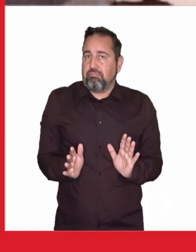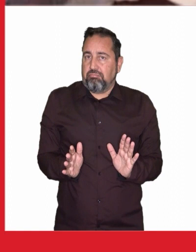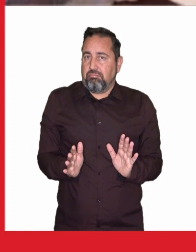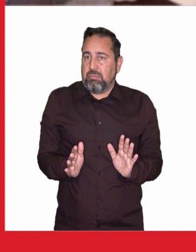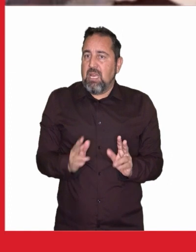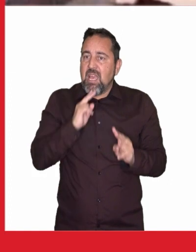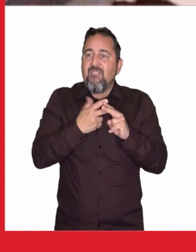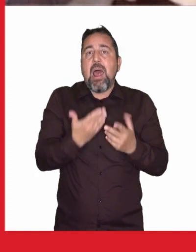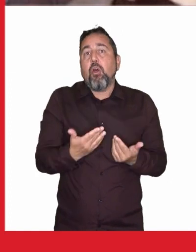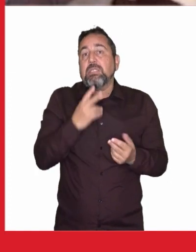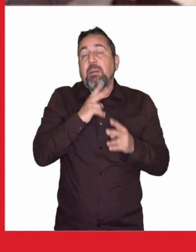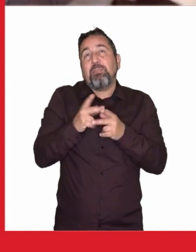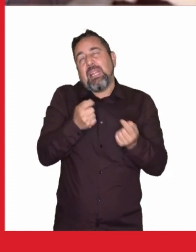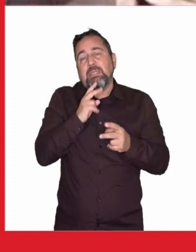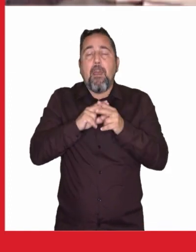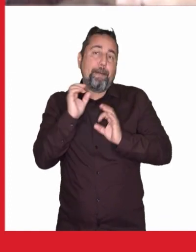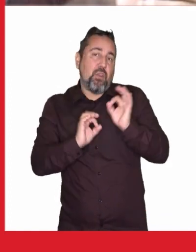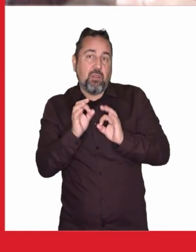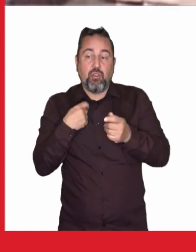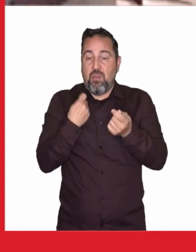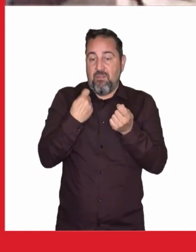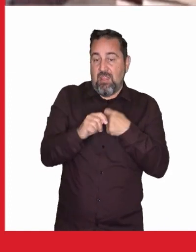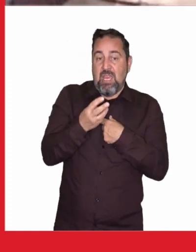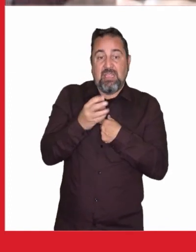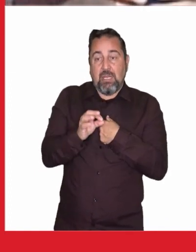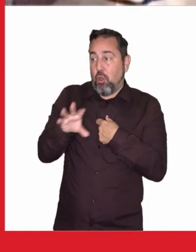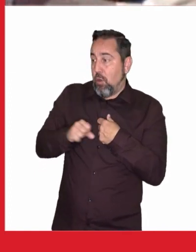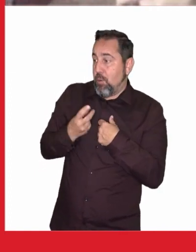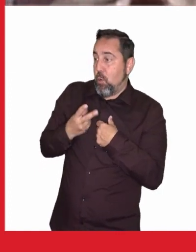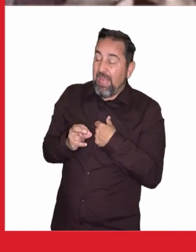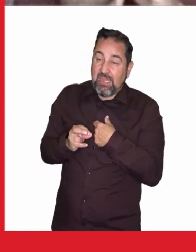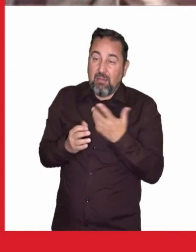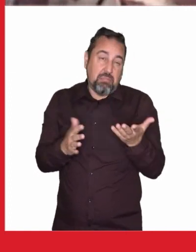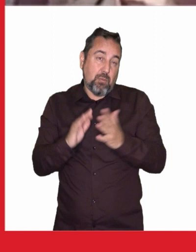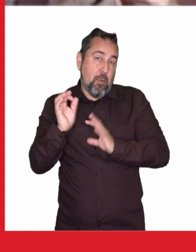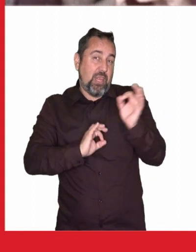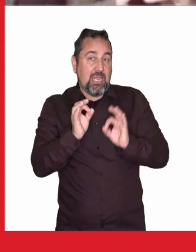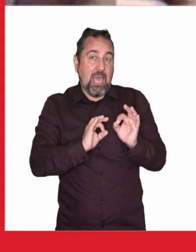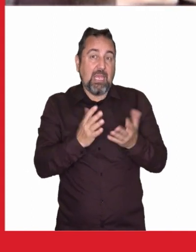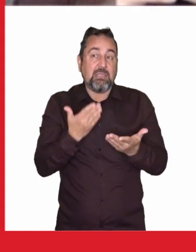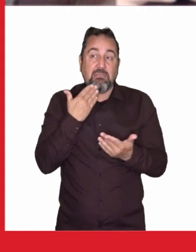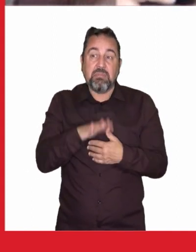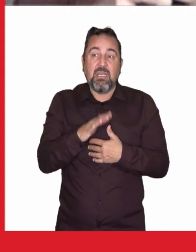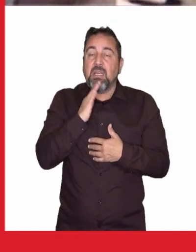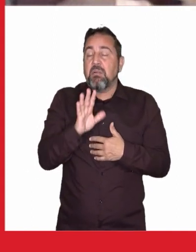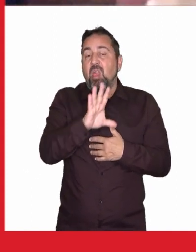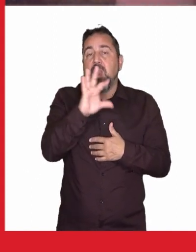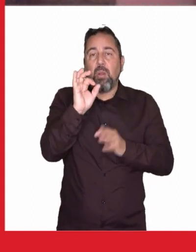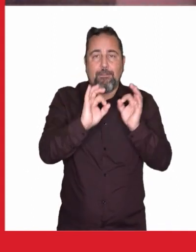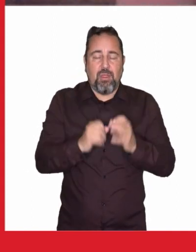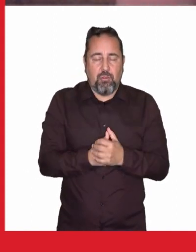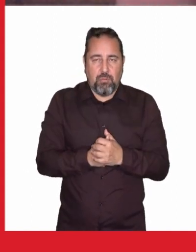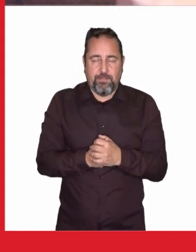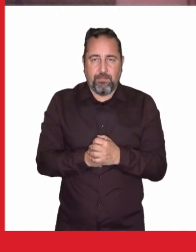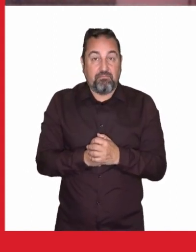margen en valor absoluto de 10. Y en valor relativo es en porcentaje. La vendo a 30, la compro a 20, pues